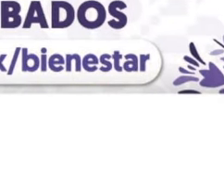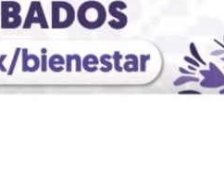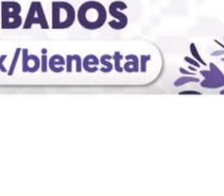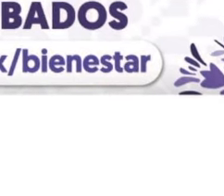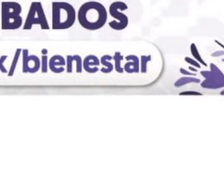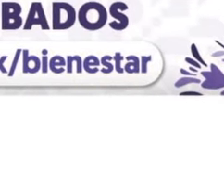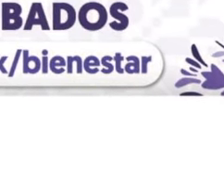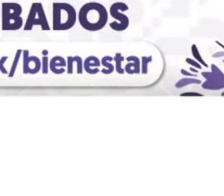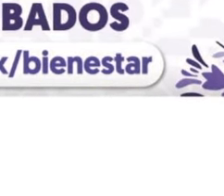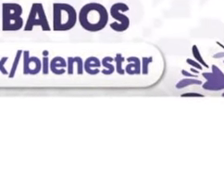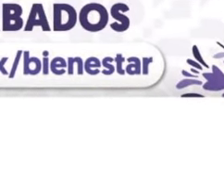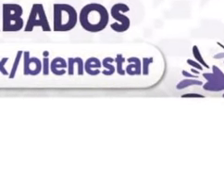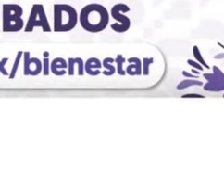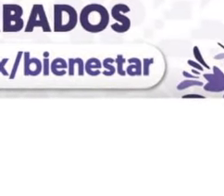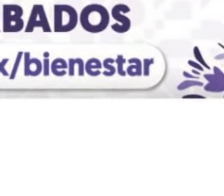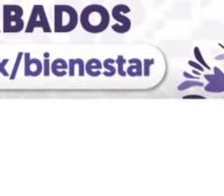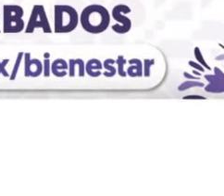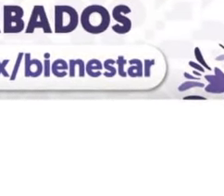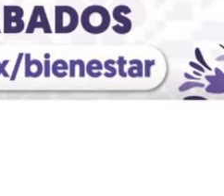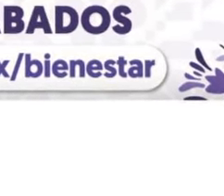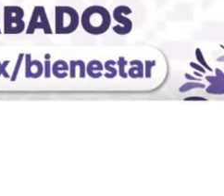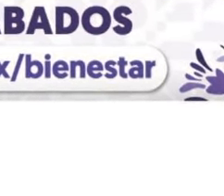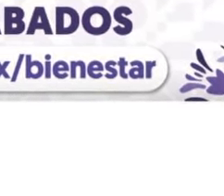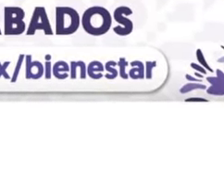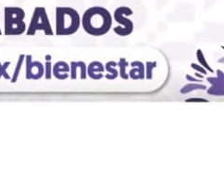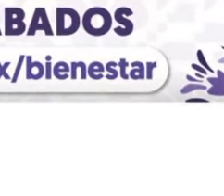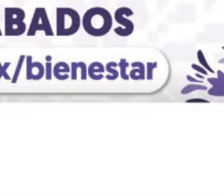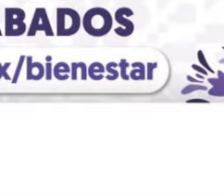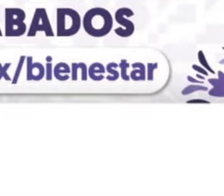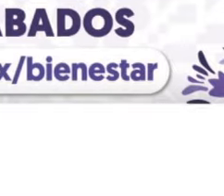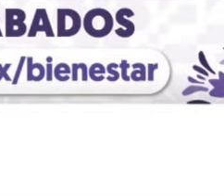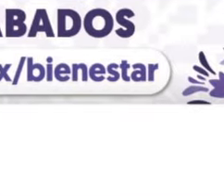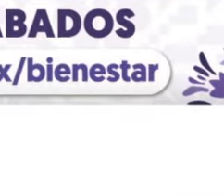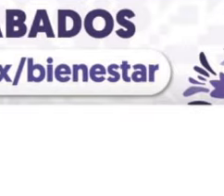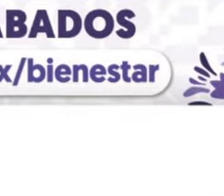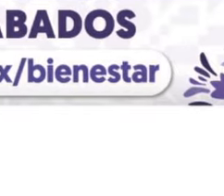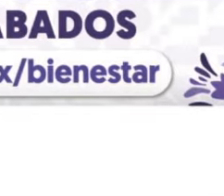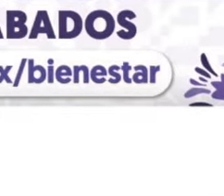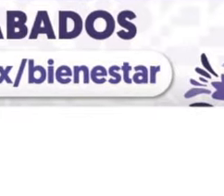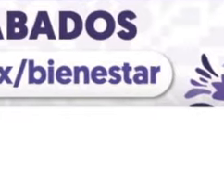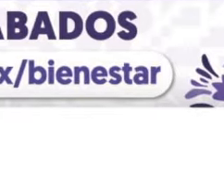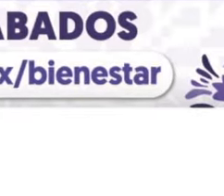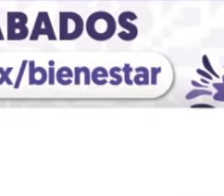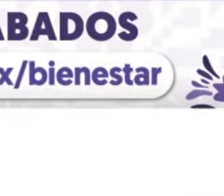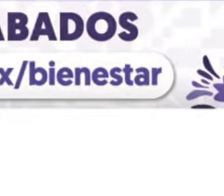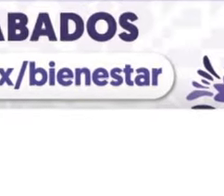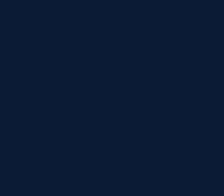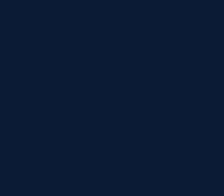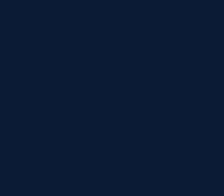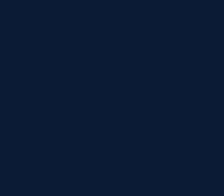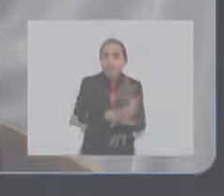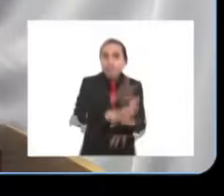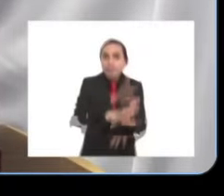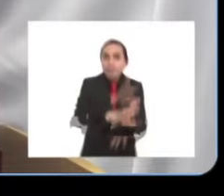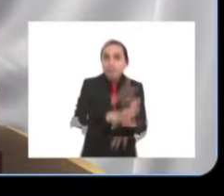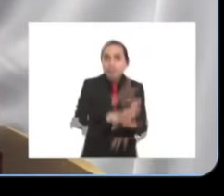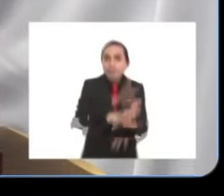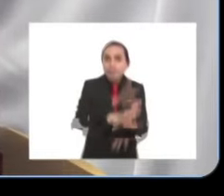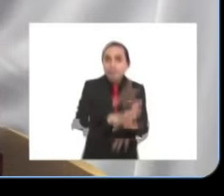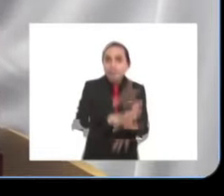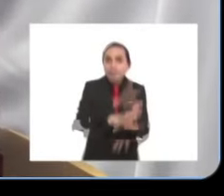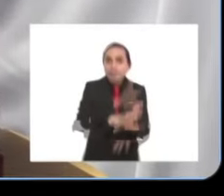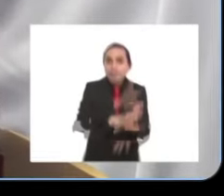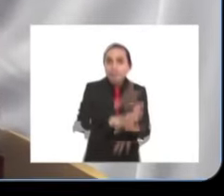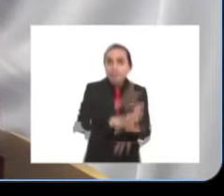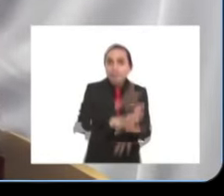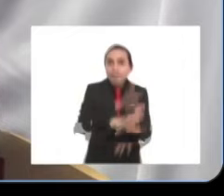60 a 64 años de comunidades indígenas y de 63 y 64 del resto del país. En Ciudad